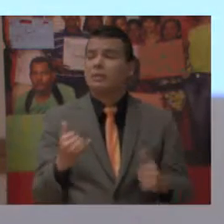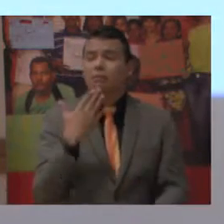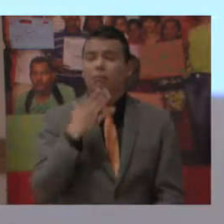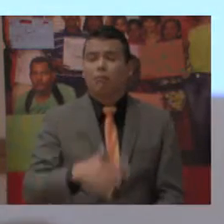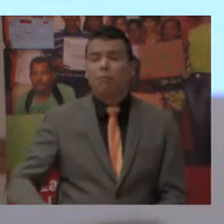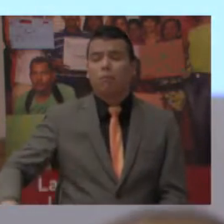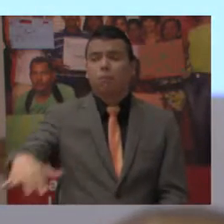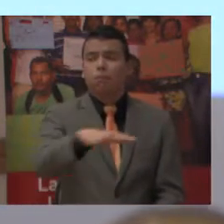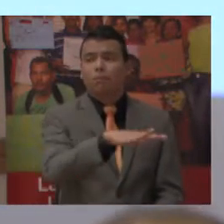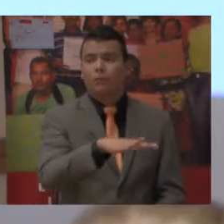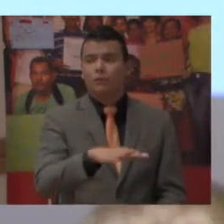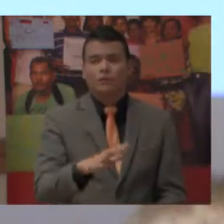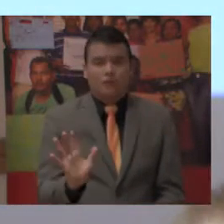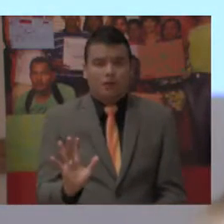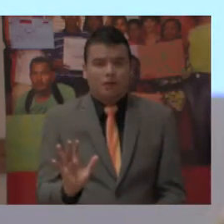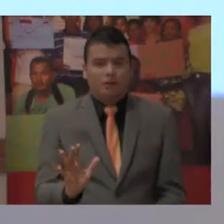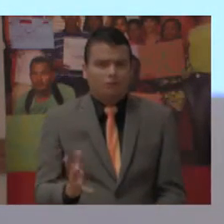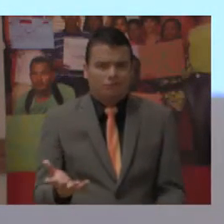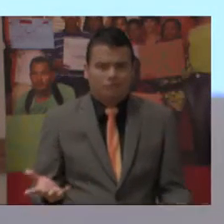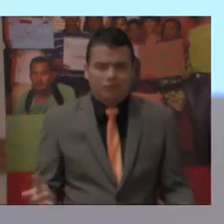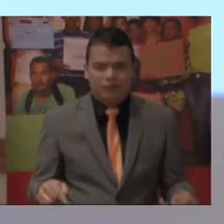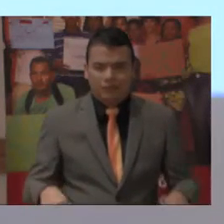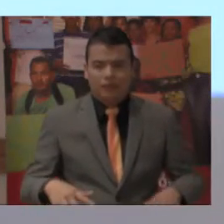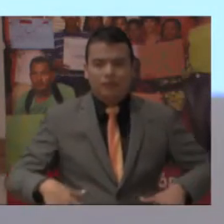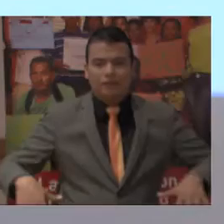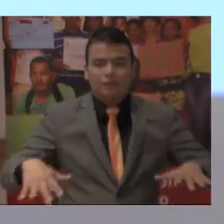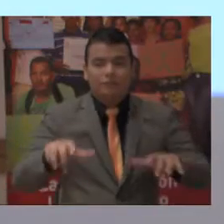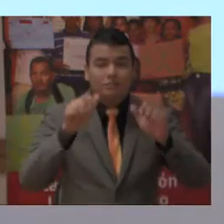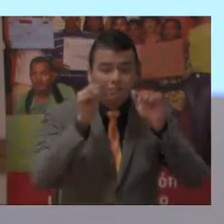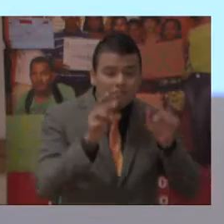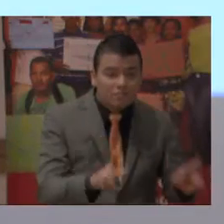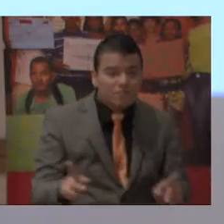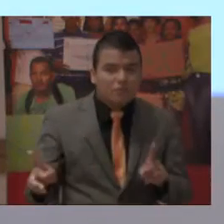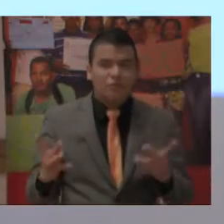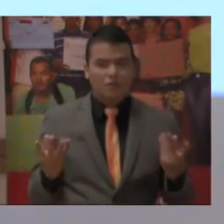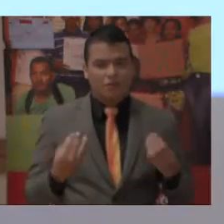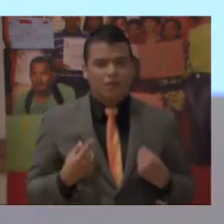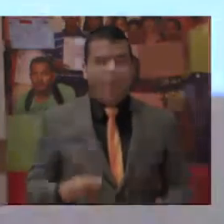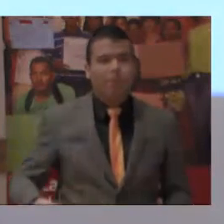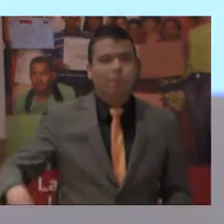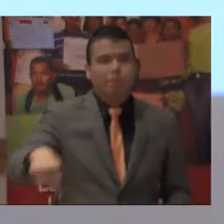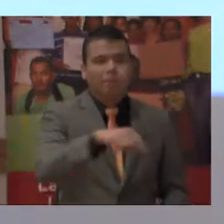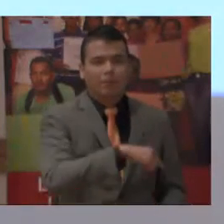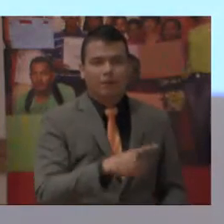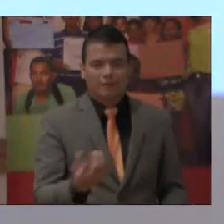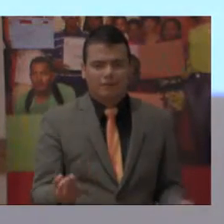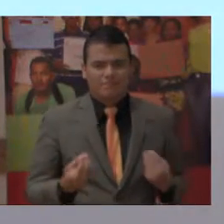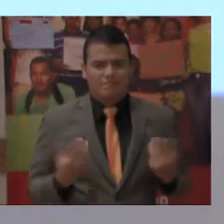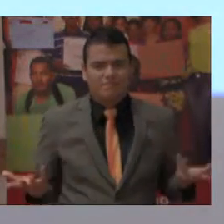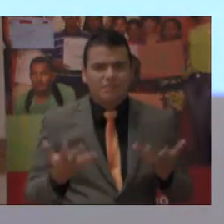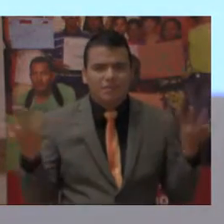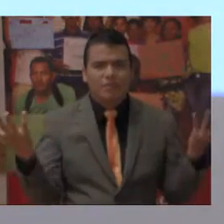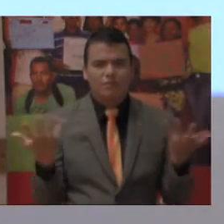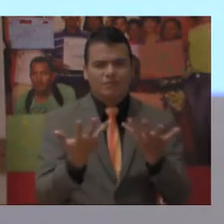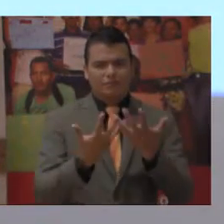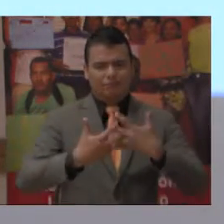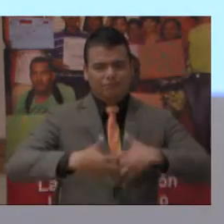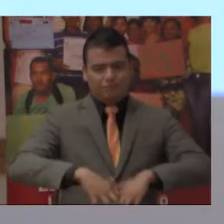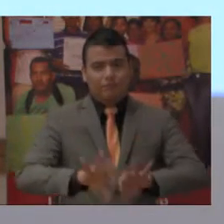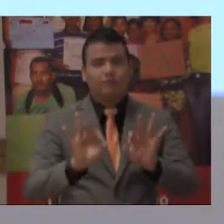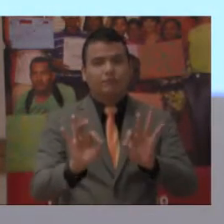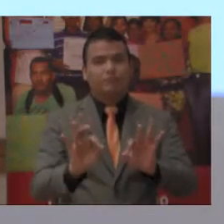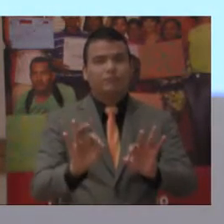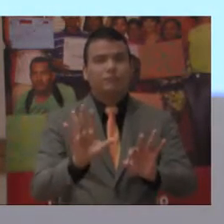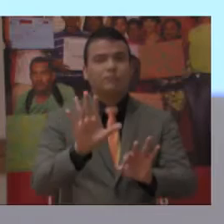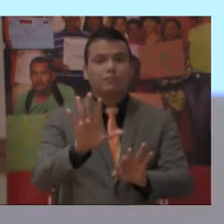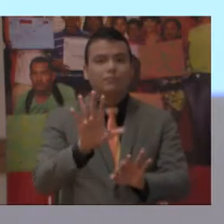geográfico, sino como un hábitat, como un ente vivo, sistémico,